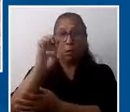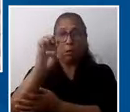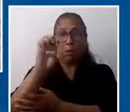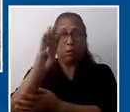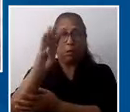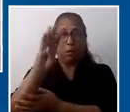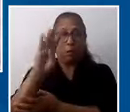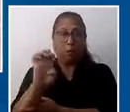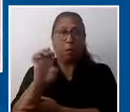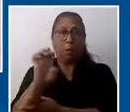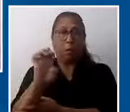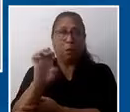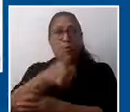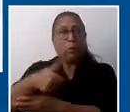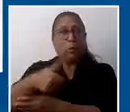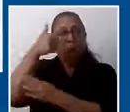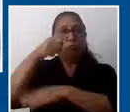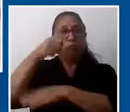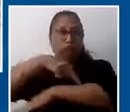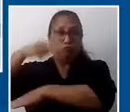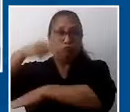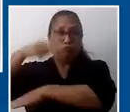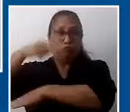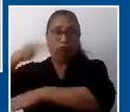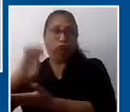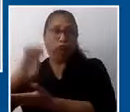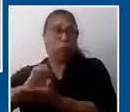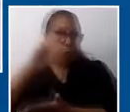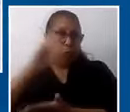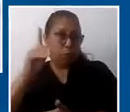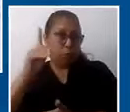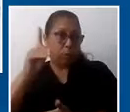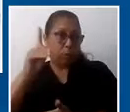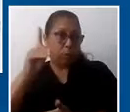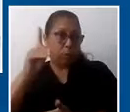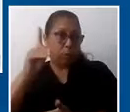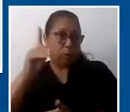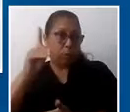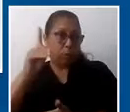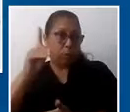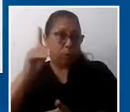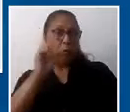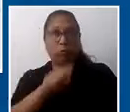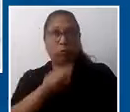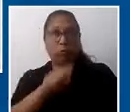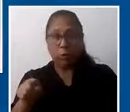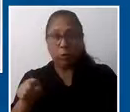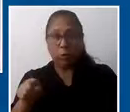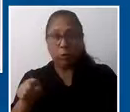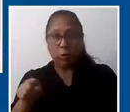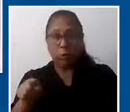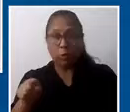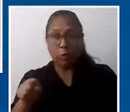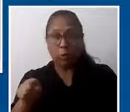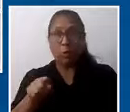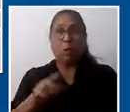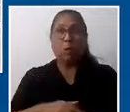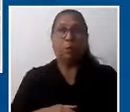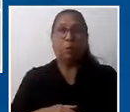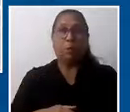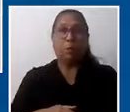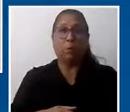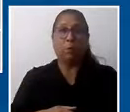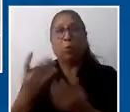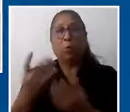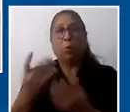Educación y evidentemente también con el apoyo de los ANE, ¿no? Y en este caso particular, debido a las modificaciones